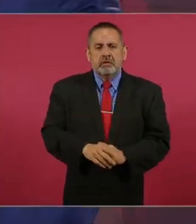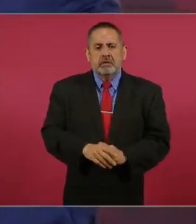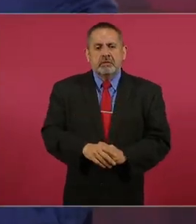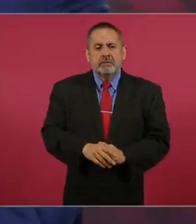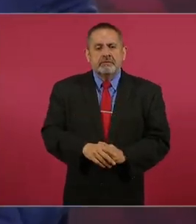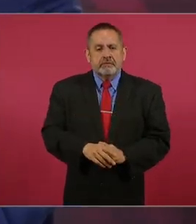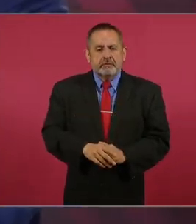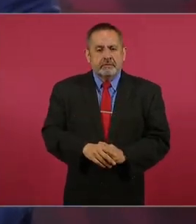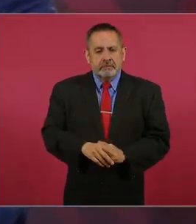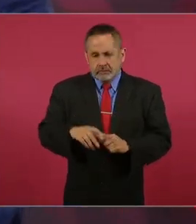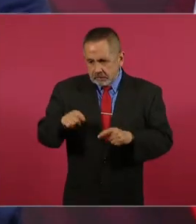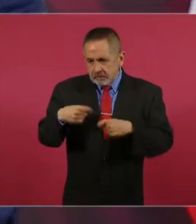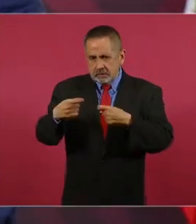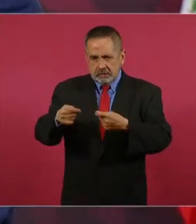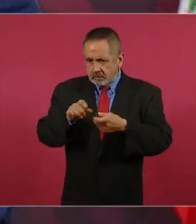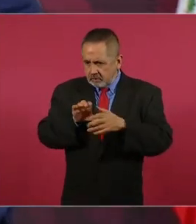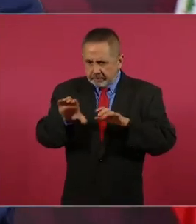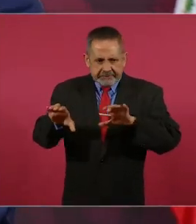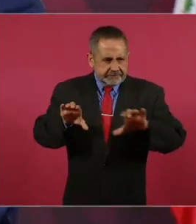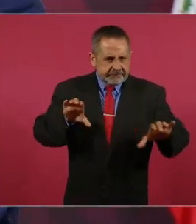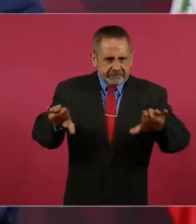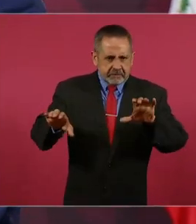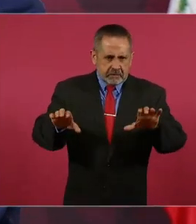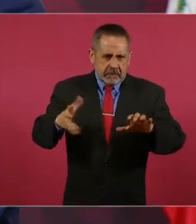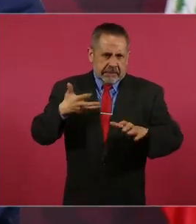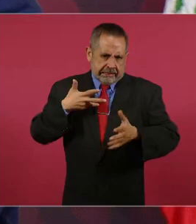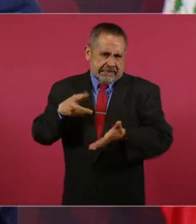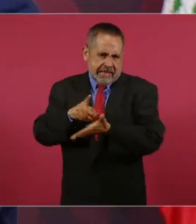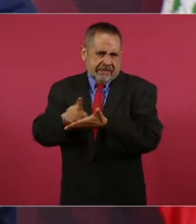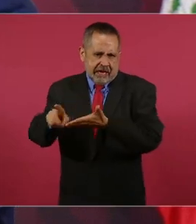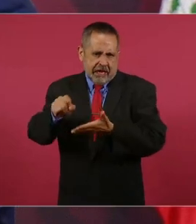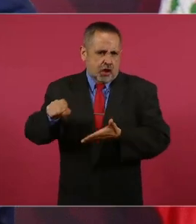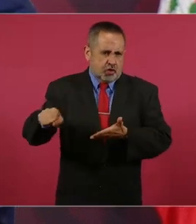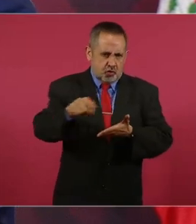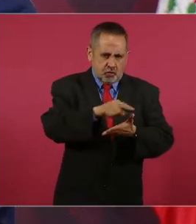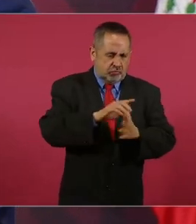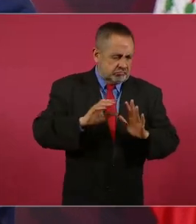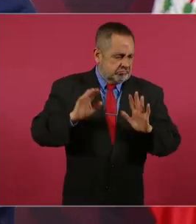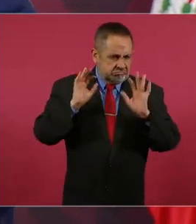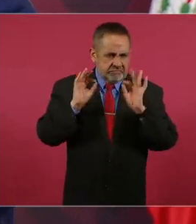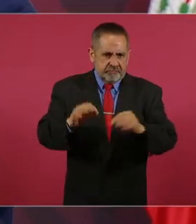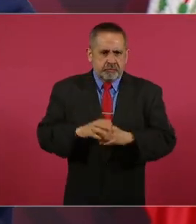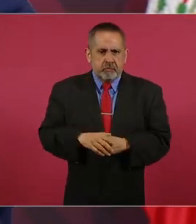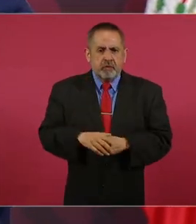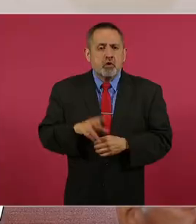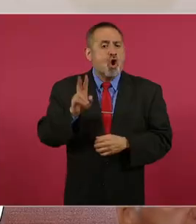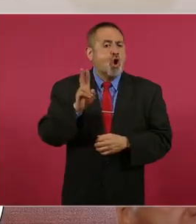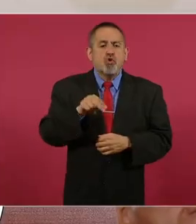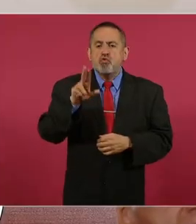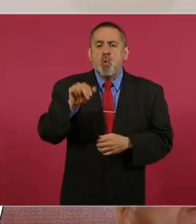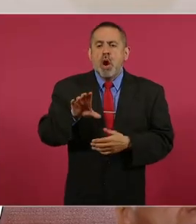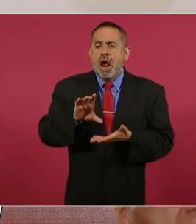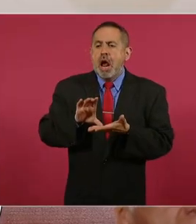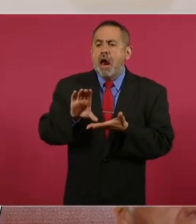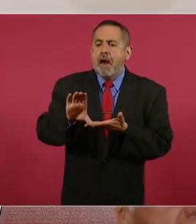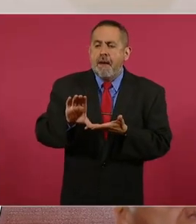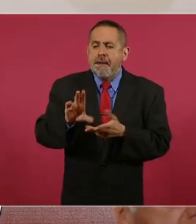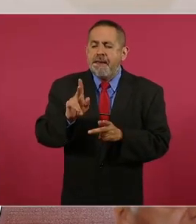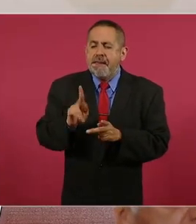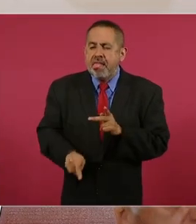pues garantizándoles lo que por derecho les corresponde. Nunca se les han dejado de entregar